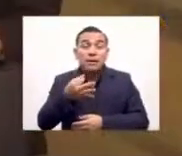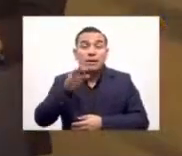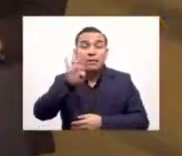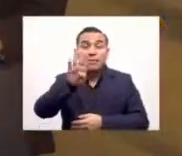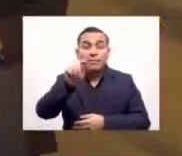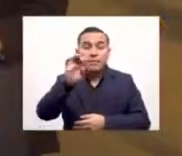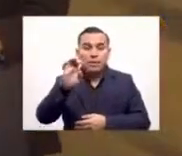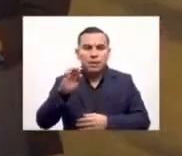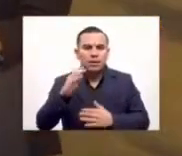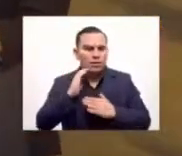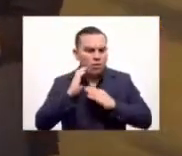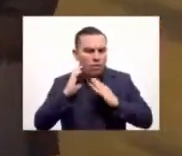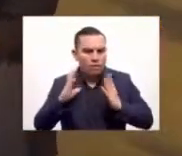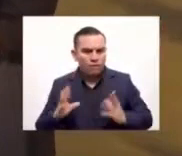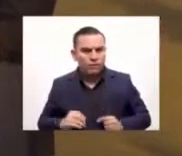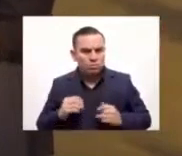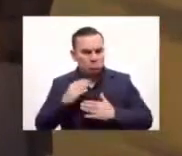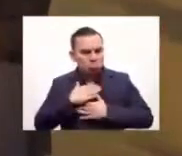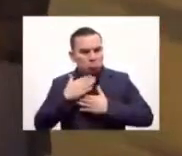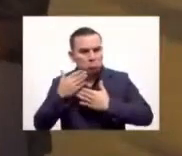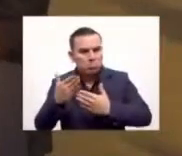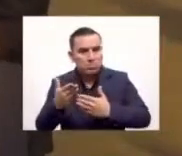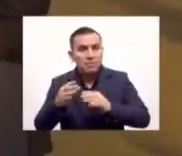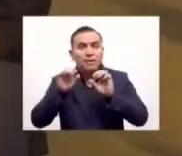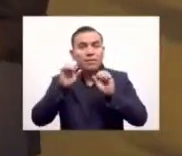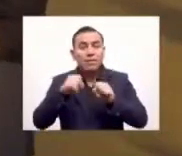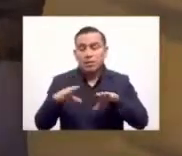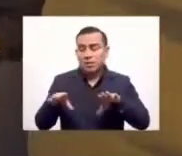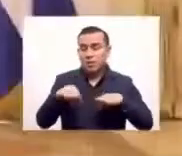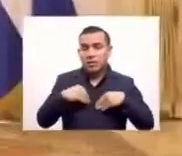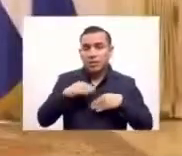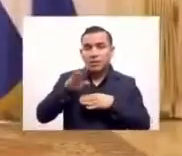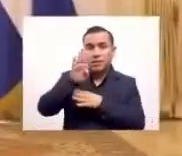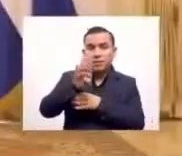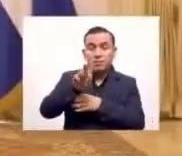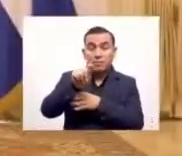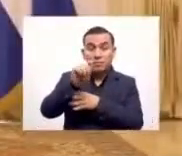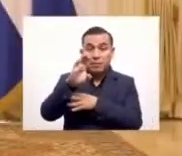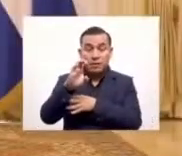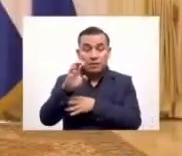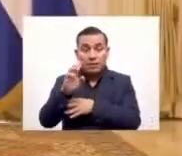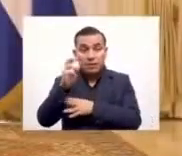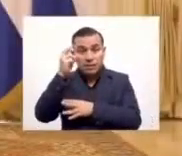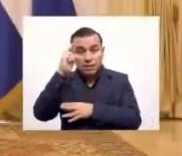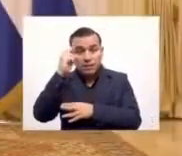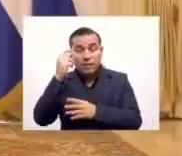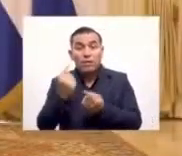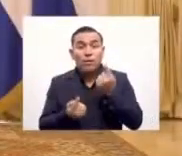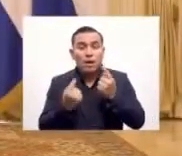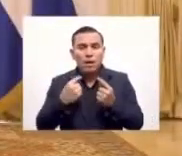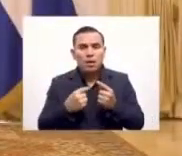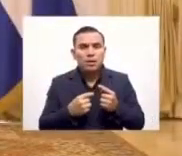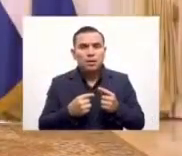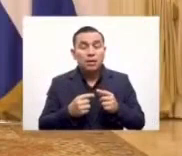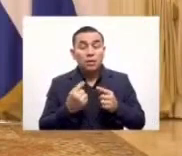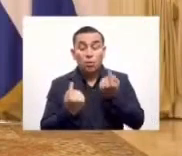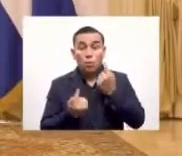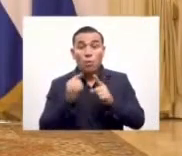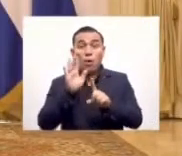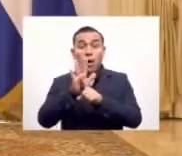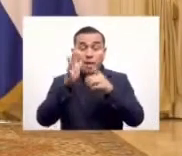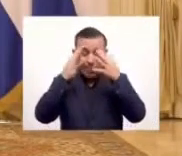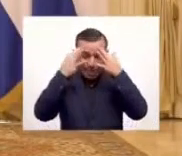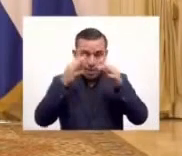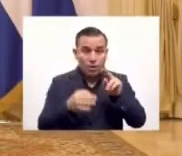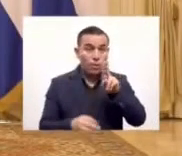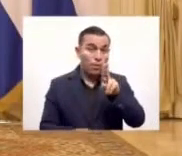el presidente se mete a conversar en Twitter en 2 segundos, en inglés con referentes del